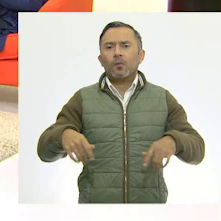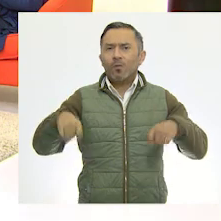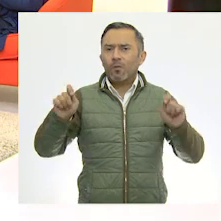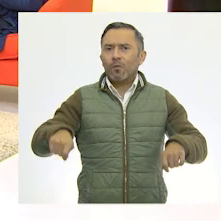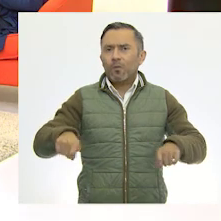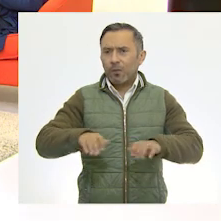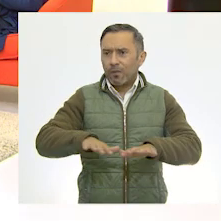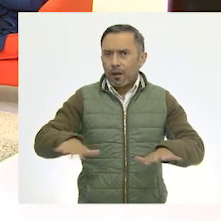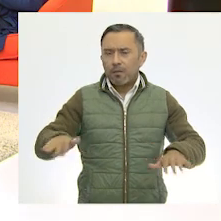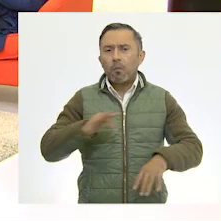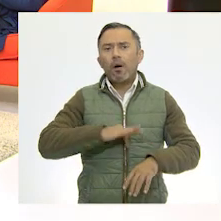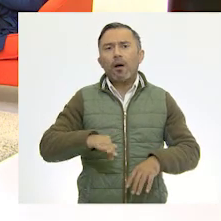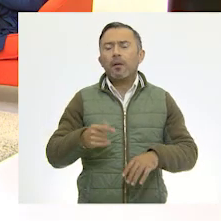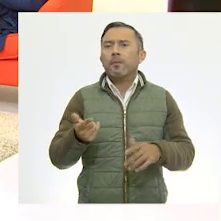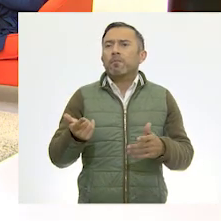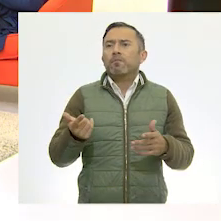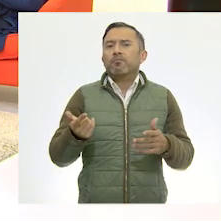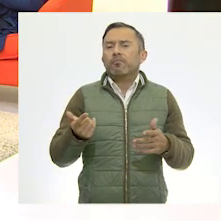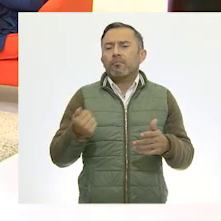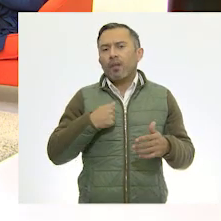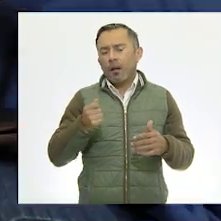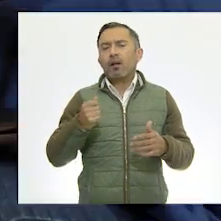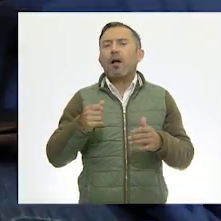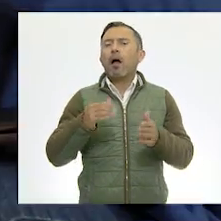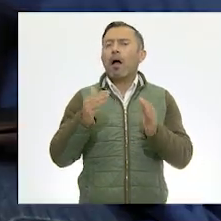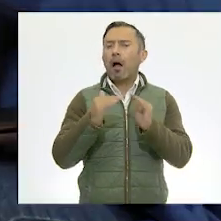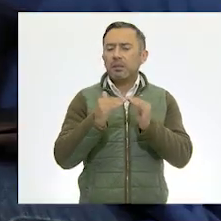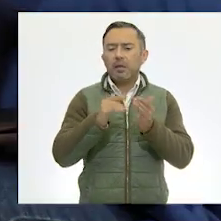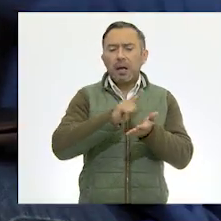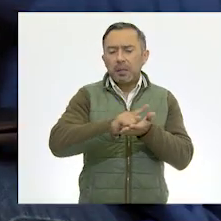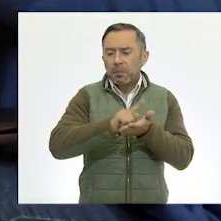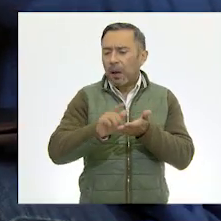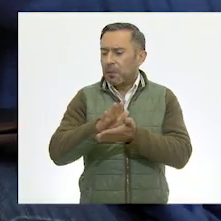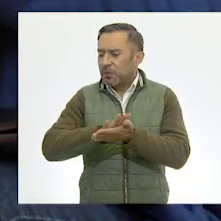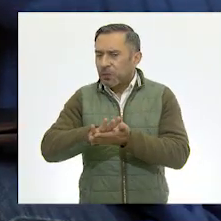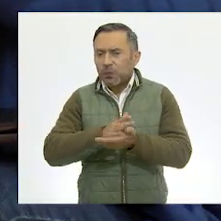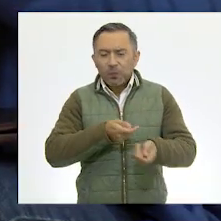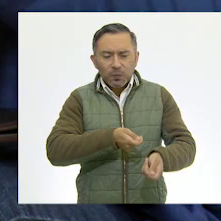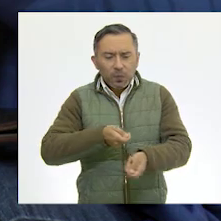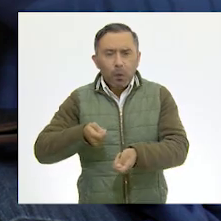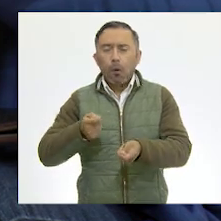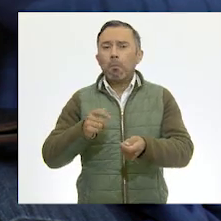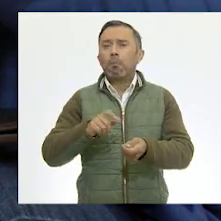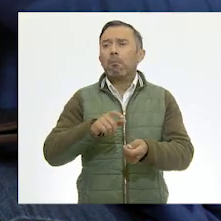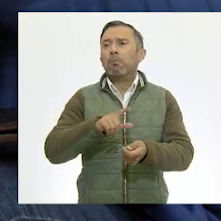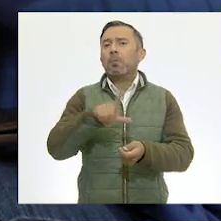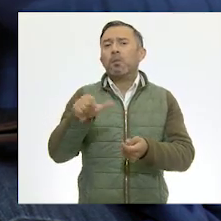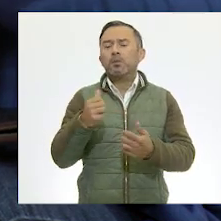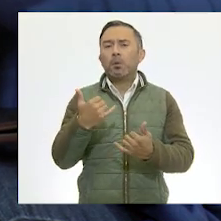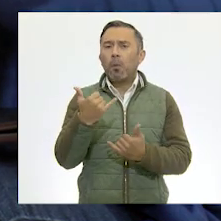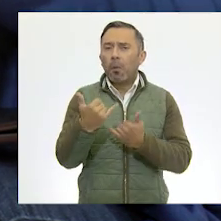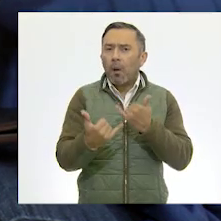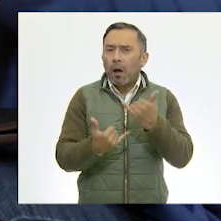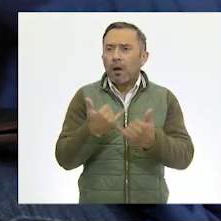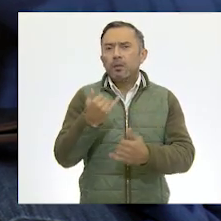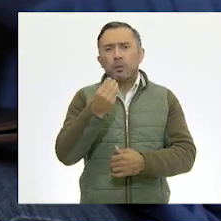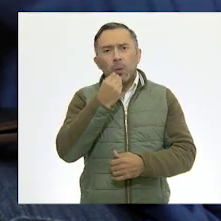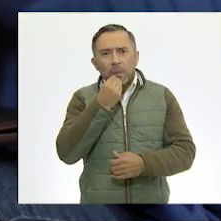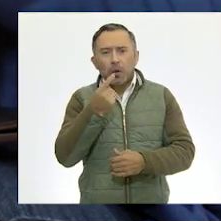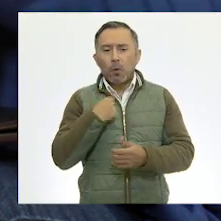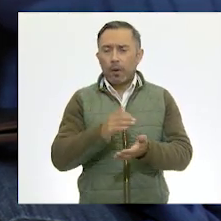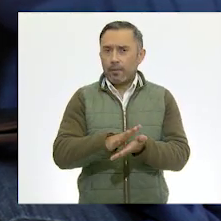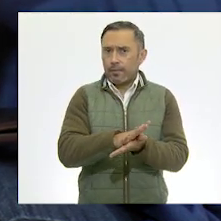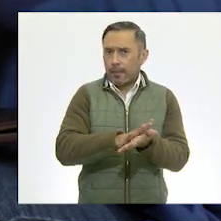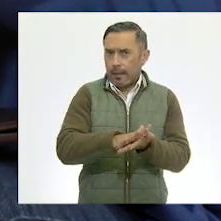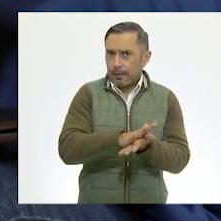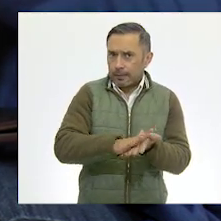de casa, posteriormente puede jugar, comer, ayudar también en lavar algunos trastes o